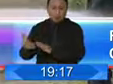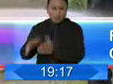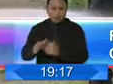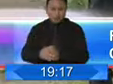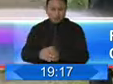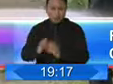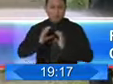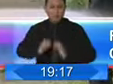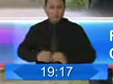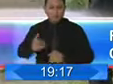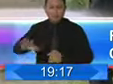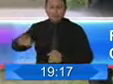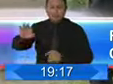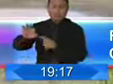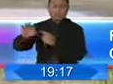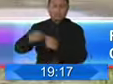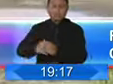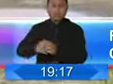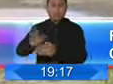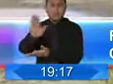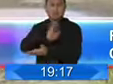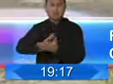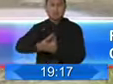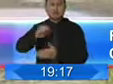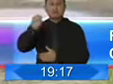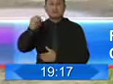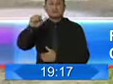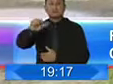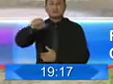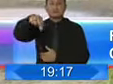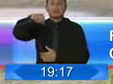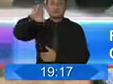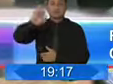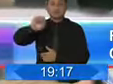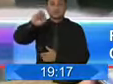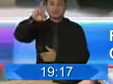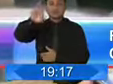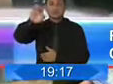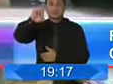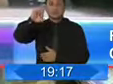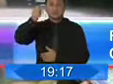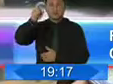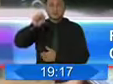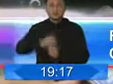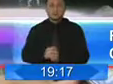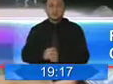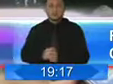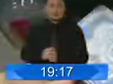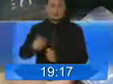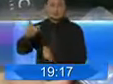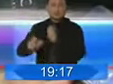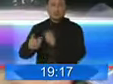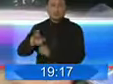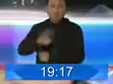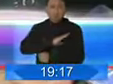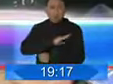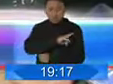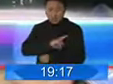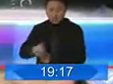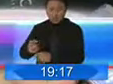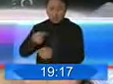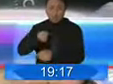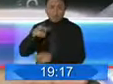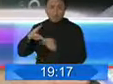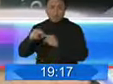horas atrás en una acequia del barrio Santa Teresa, en la parroquia de Pintac. Esta gente mala que le asesinaron feamente